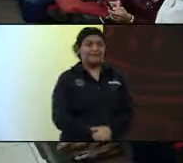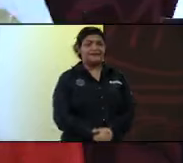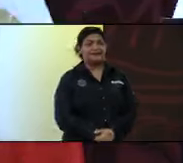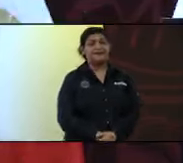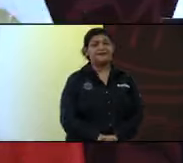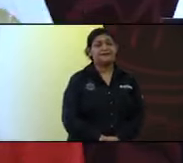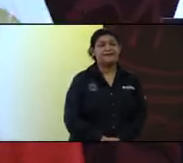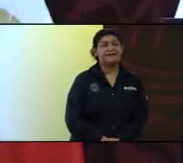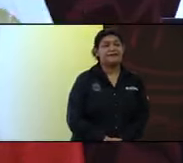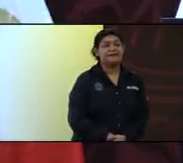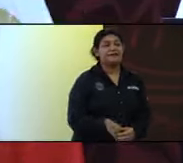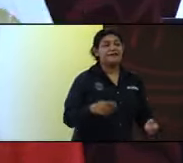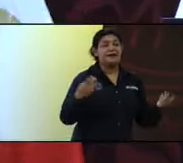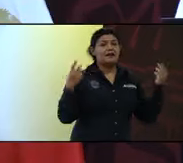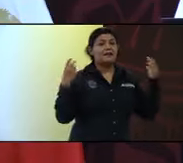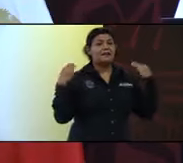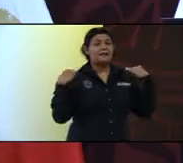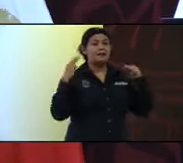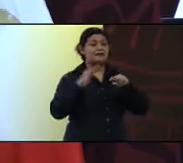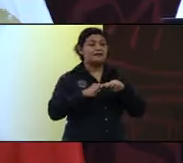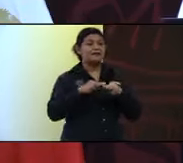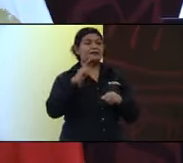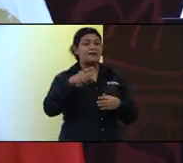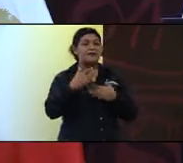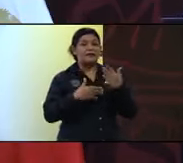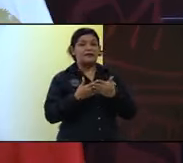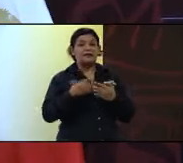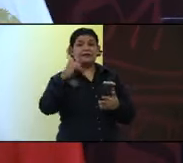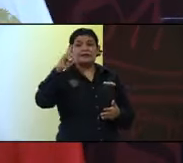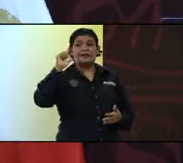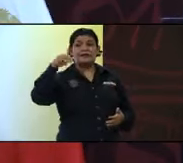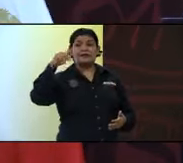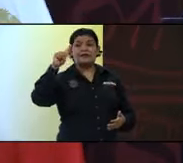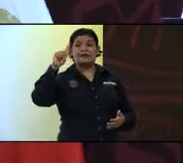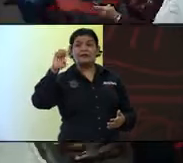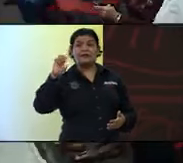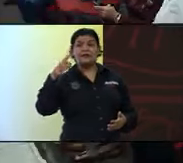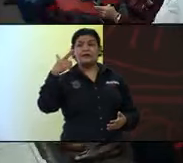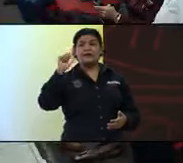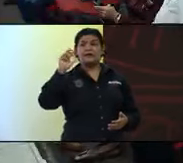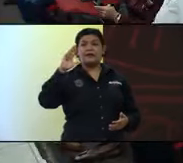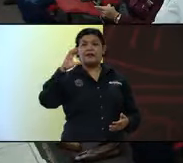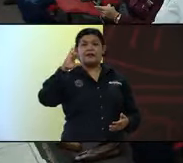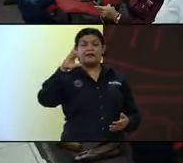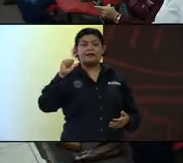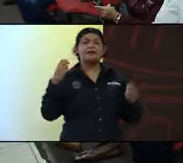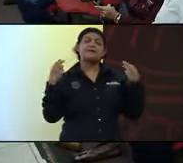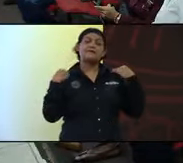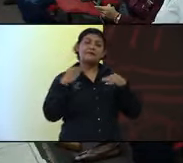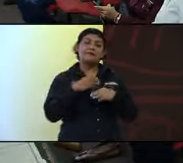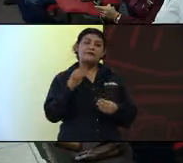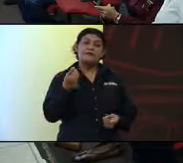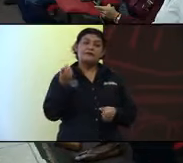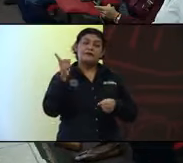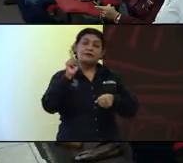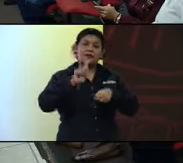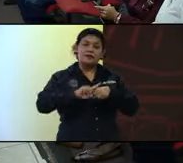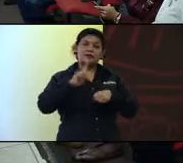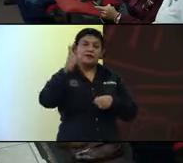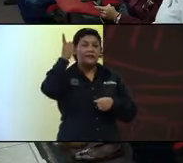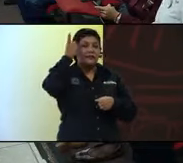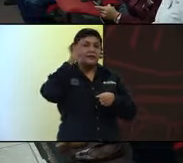también les presento al maestro Dante Mijail García Cortés, está por aquí. Maestro, muy buenos días, él es el director del